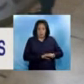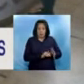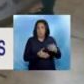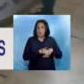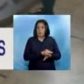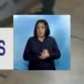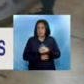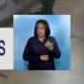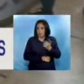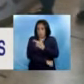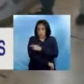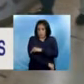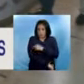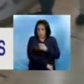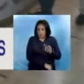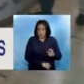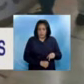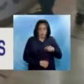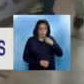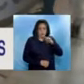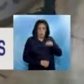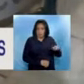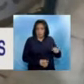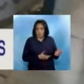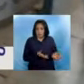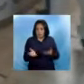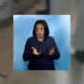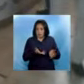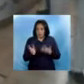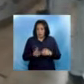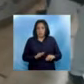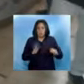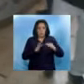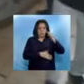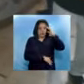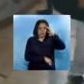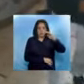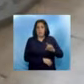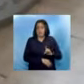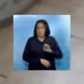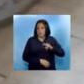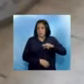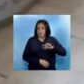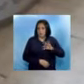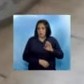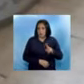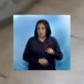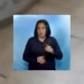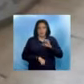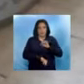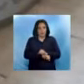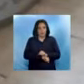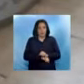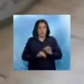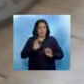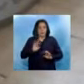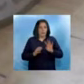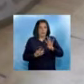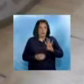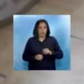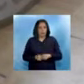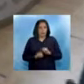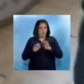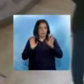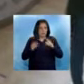a otro hospital. Estas mujeres fueron trasladadas a la DIRINCRI, donde permanecerán detenidas por 14 días para